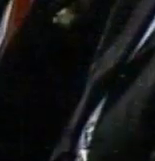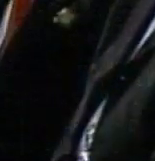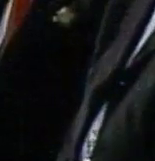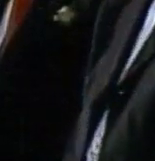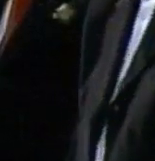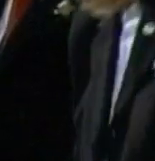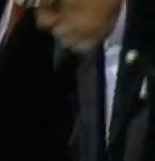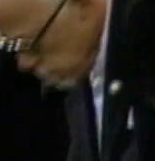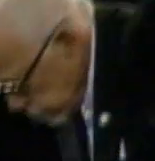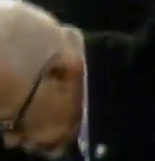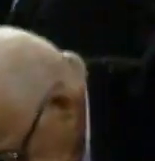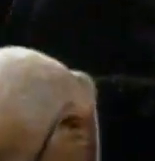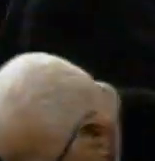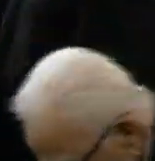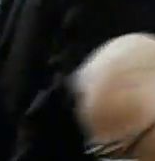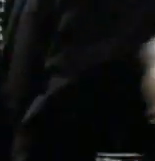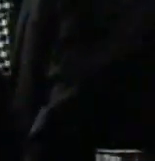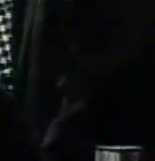Muchas gracias.